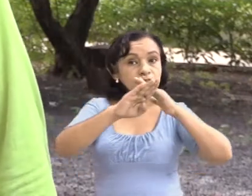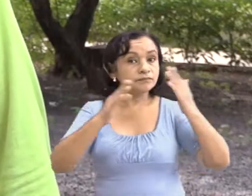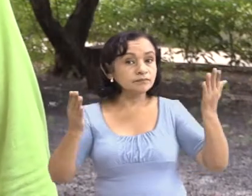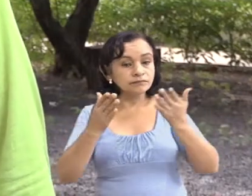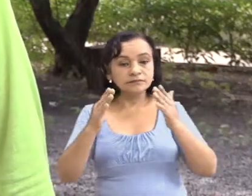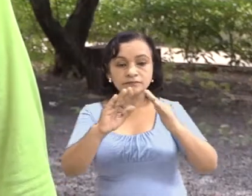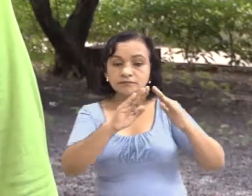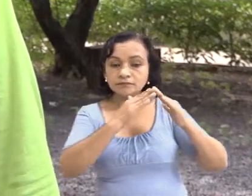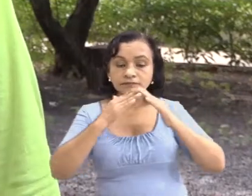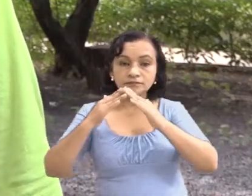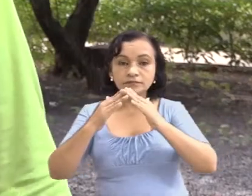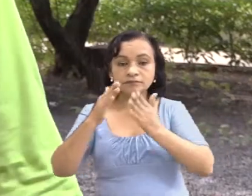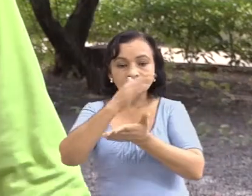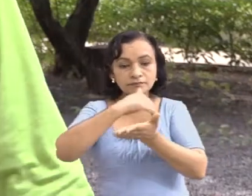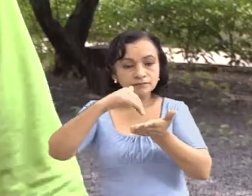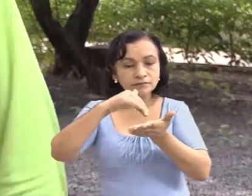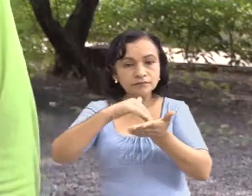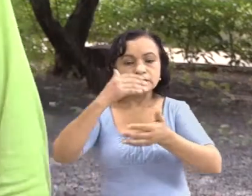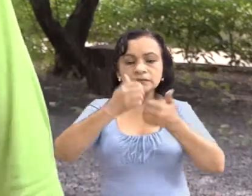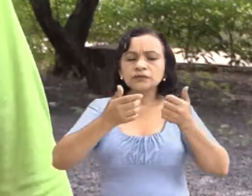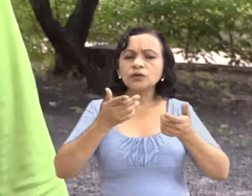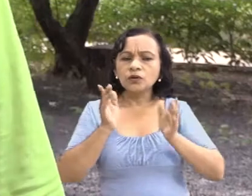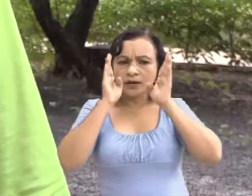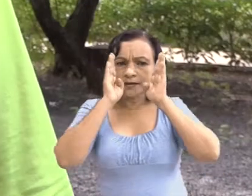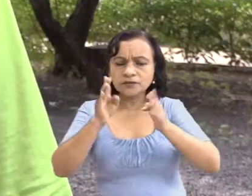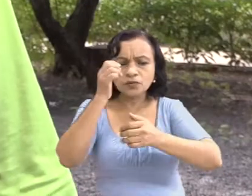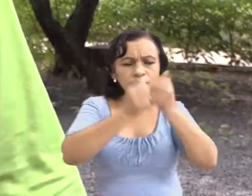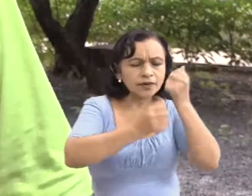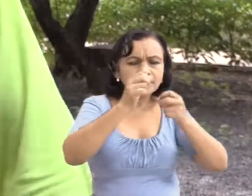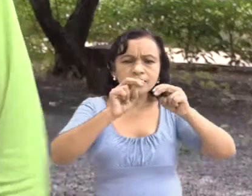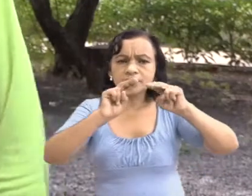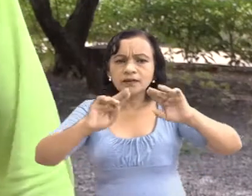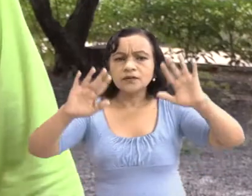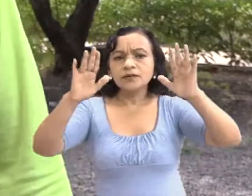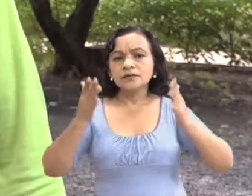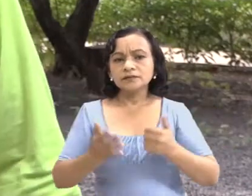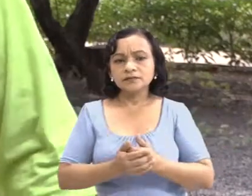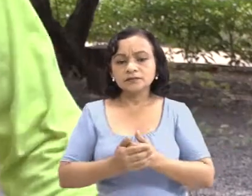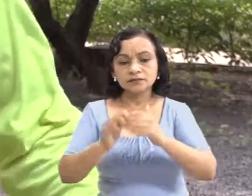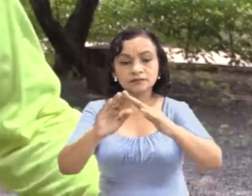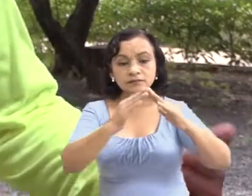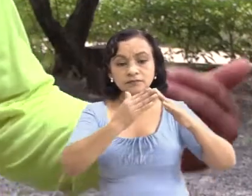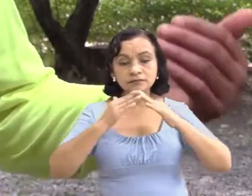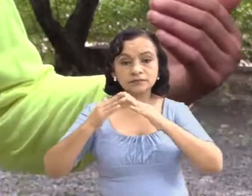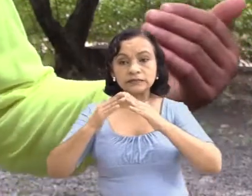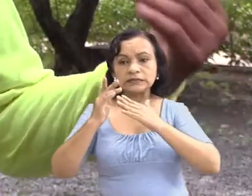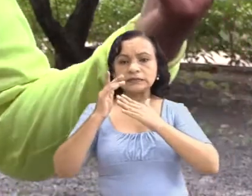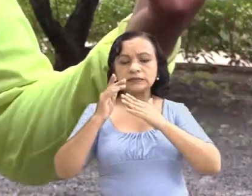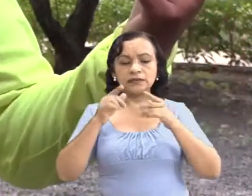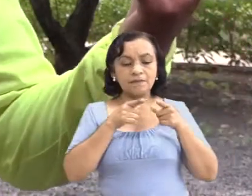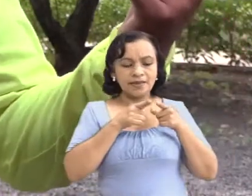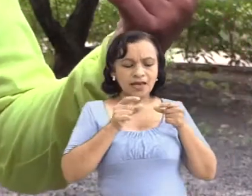situaciones. Como comunidad, no estamos exentos de que pase algún desastre natural, alguna emergencia, y como una comunidad que está un